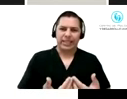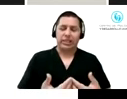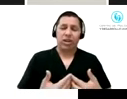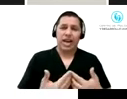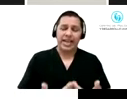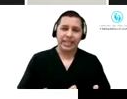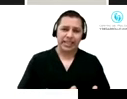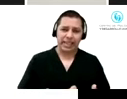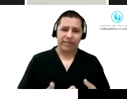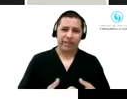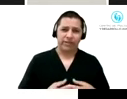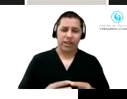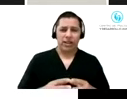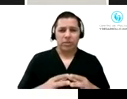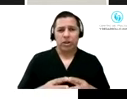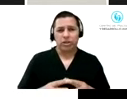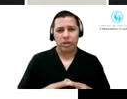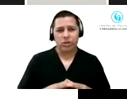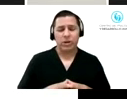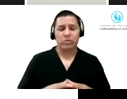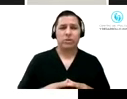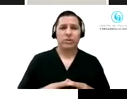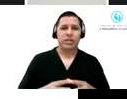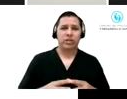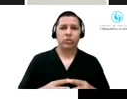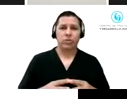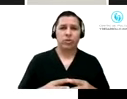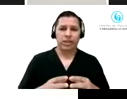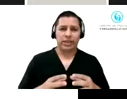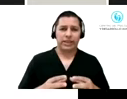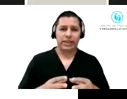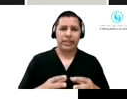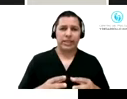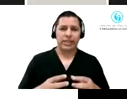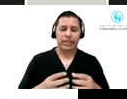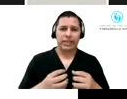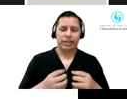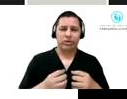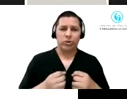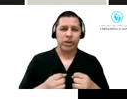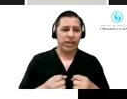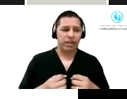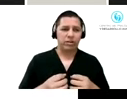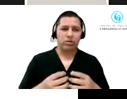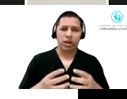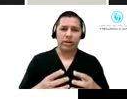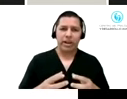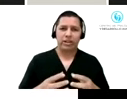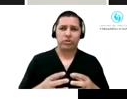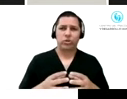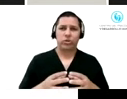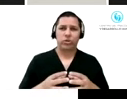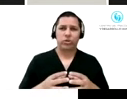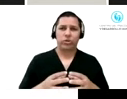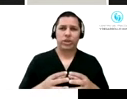carencia, del afecto. Por eso es que los hombres muchas veces en los grupos dicen, yo hubiera querido un